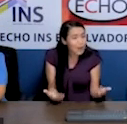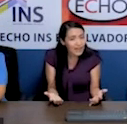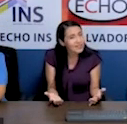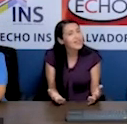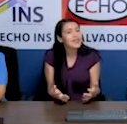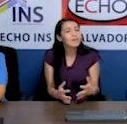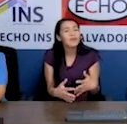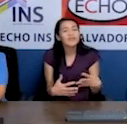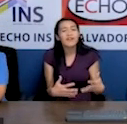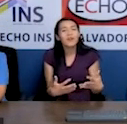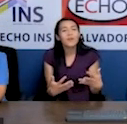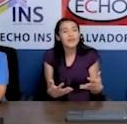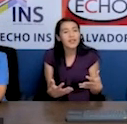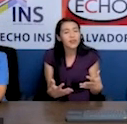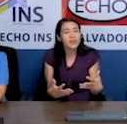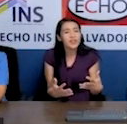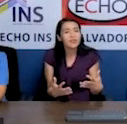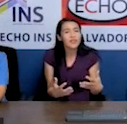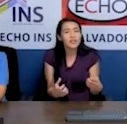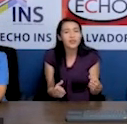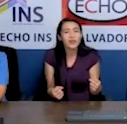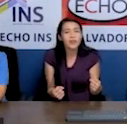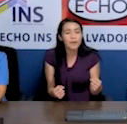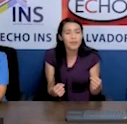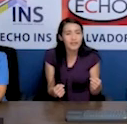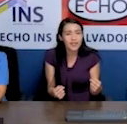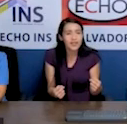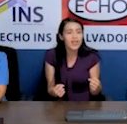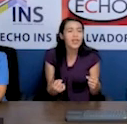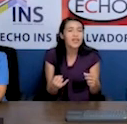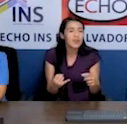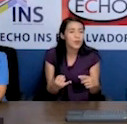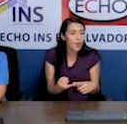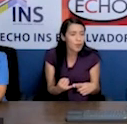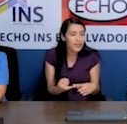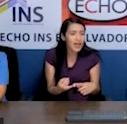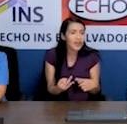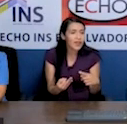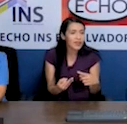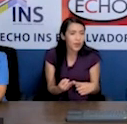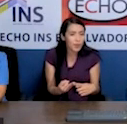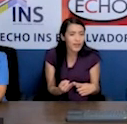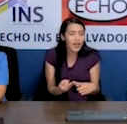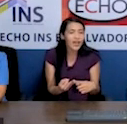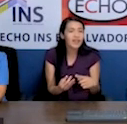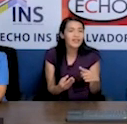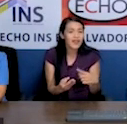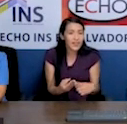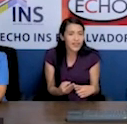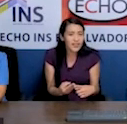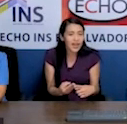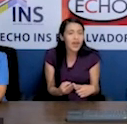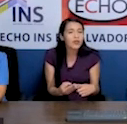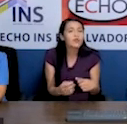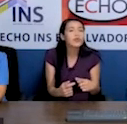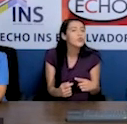para salvar. Y me lo estaba comentando en el contexto de una paciente neumópata, cardiópata,